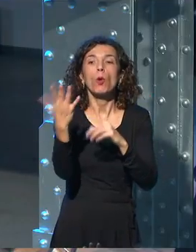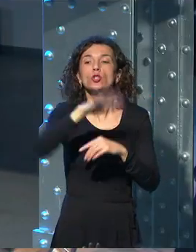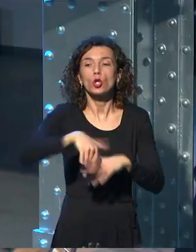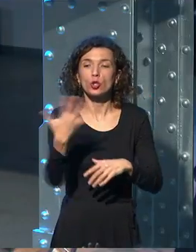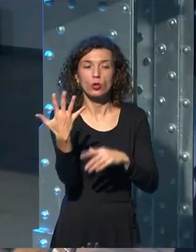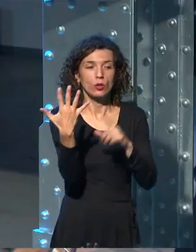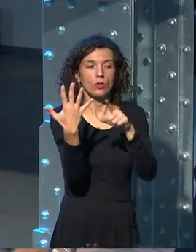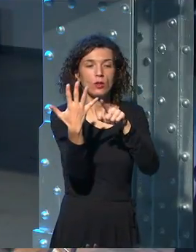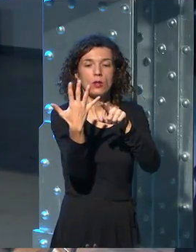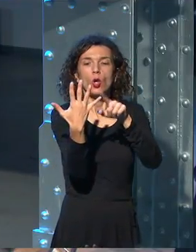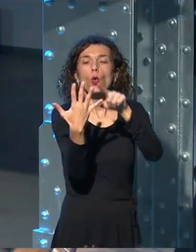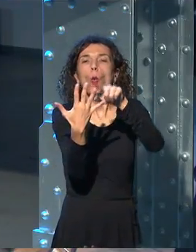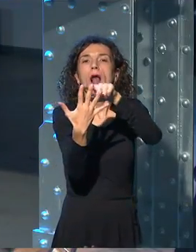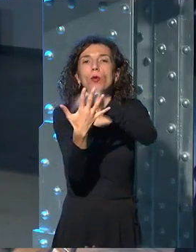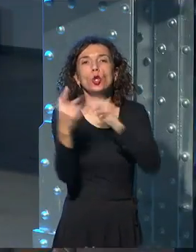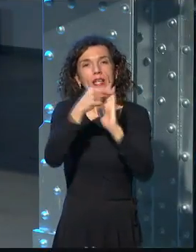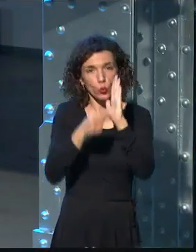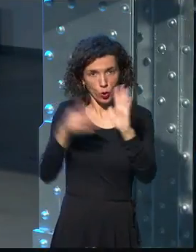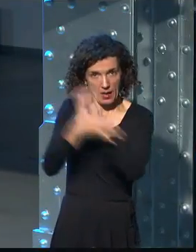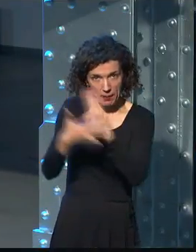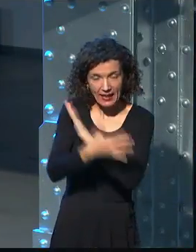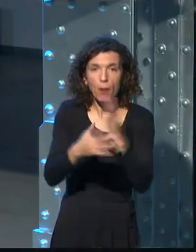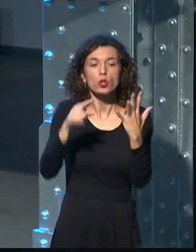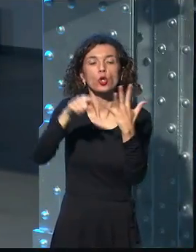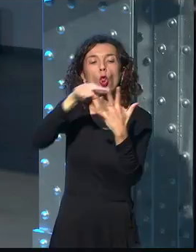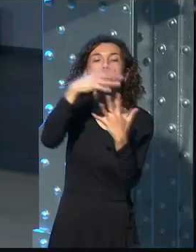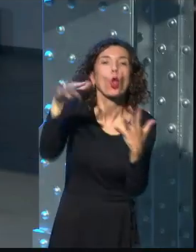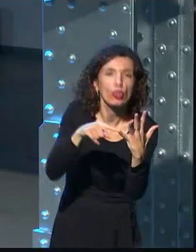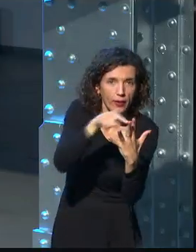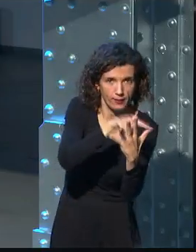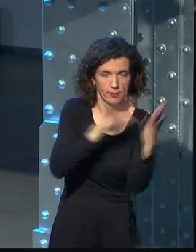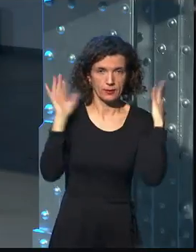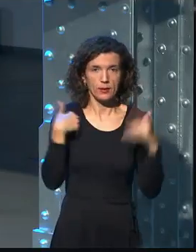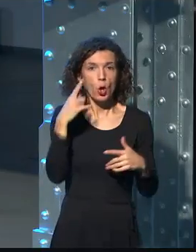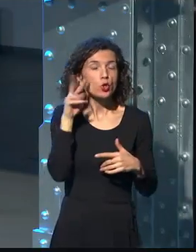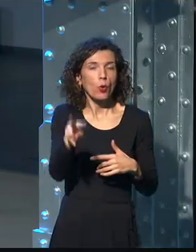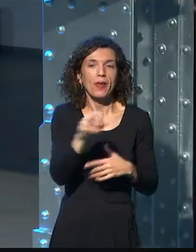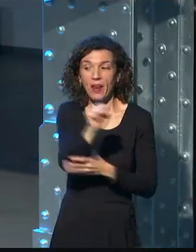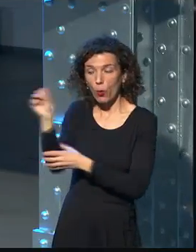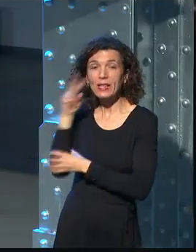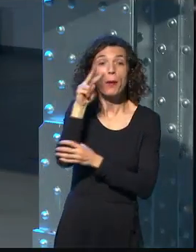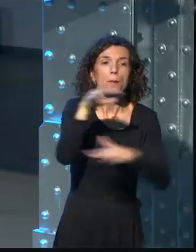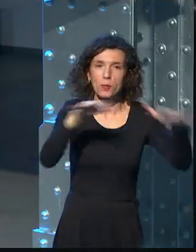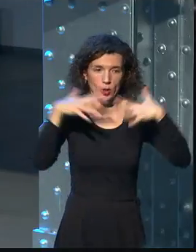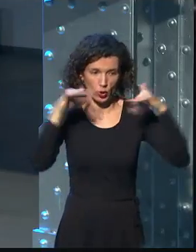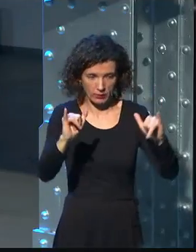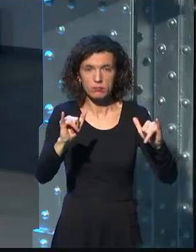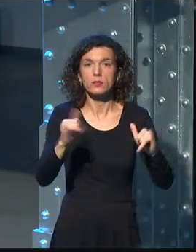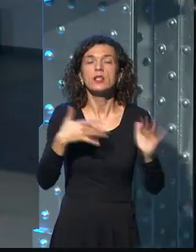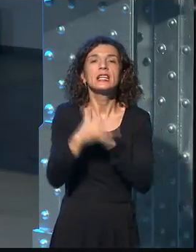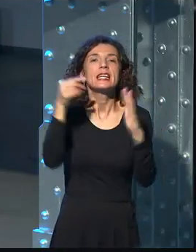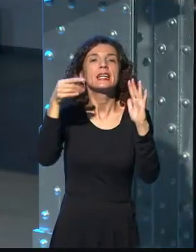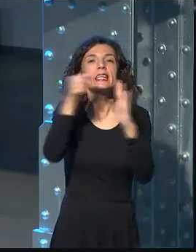acabar después de daros unas sencillas instrucciones. Me voy a dar la vuelta para no ver los movimientos que hacéis, y